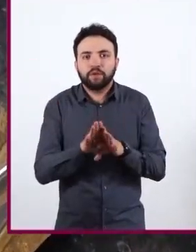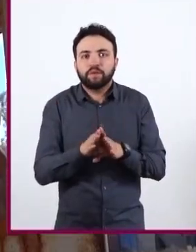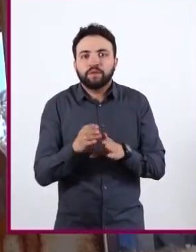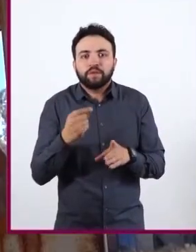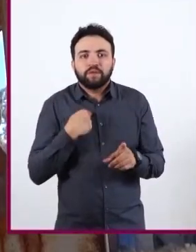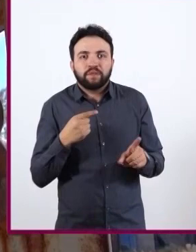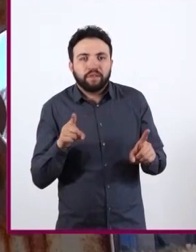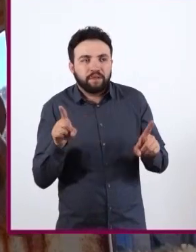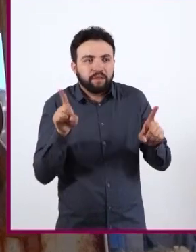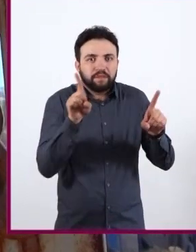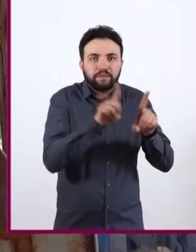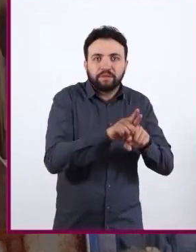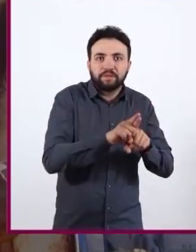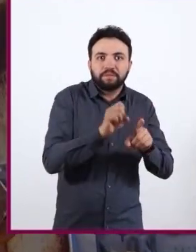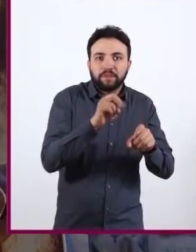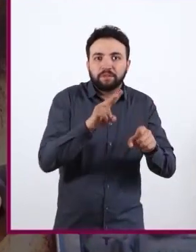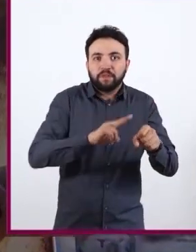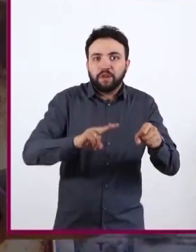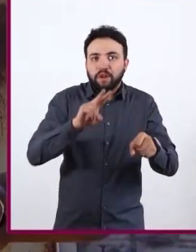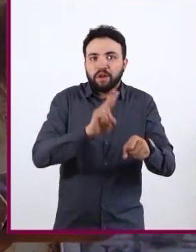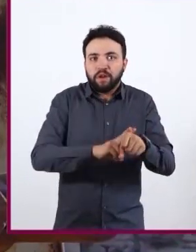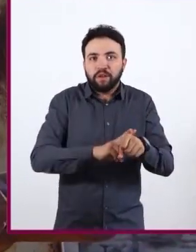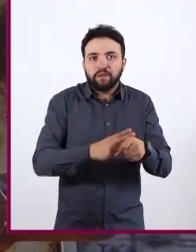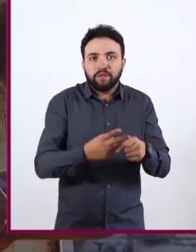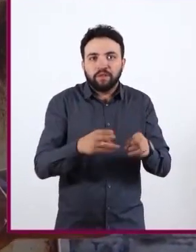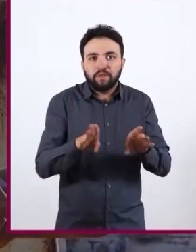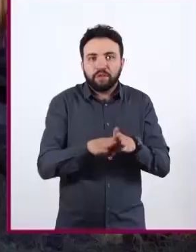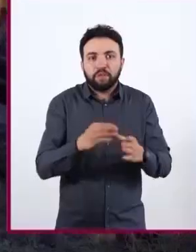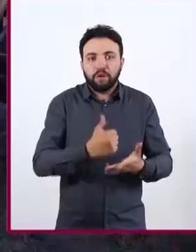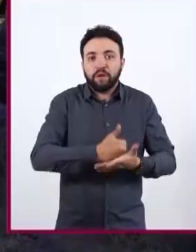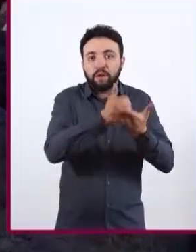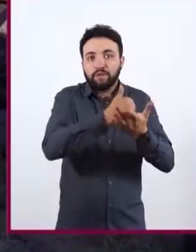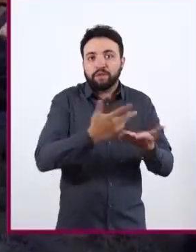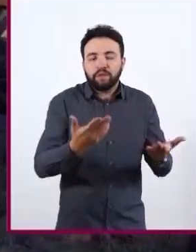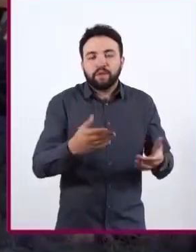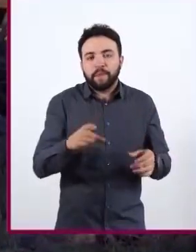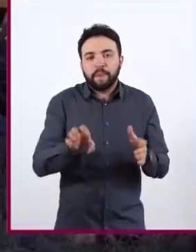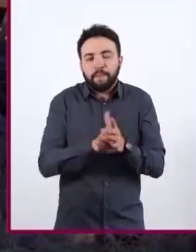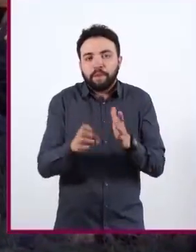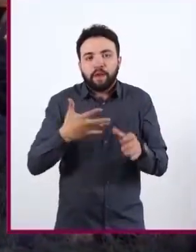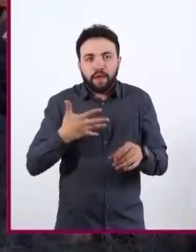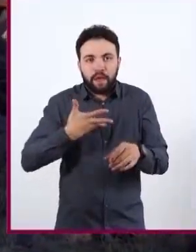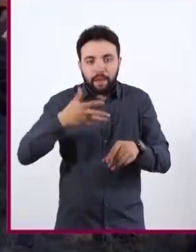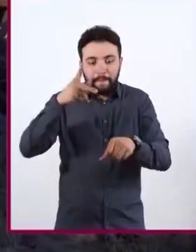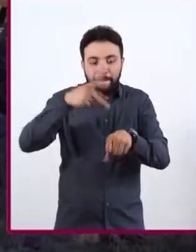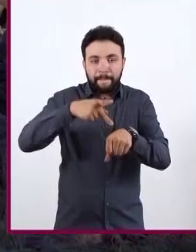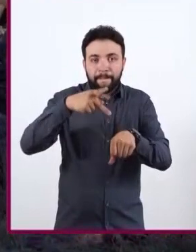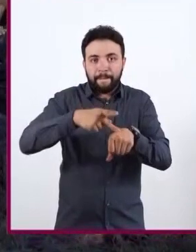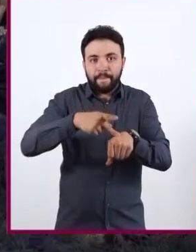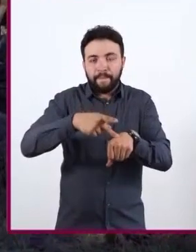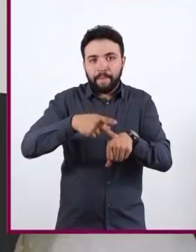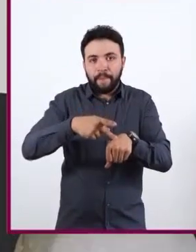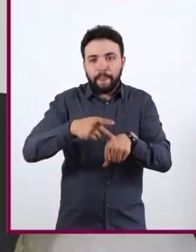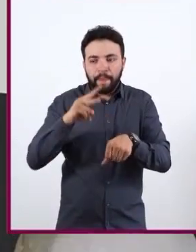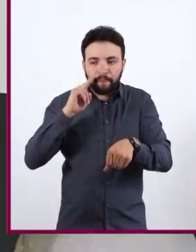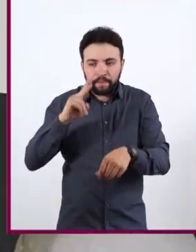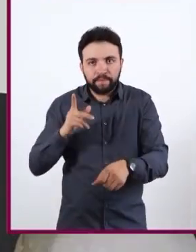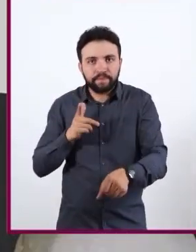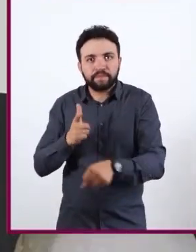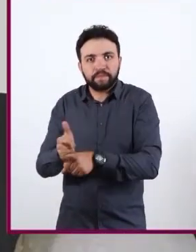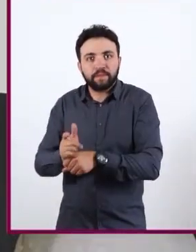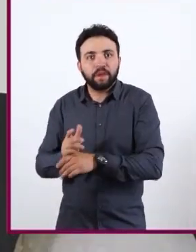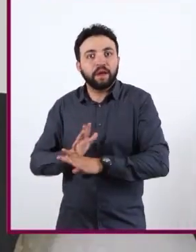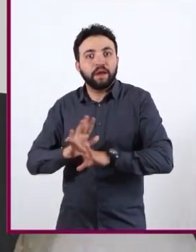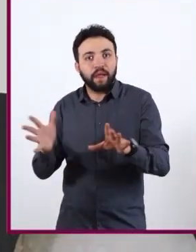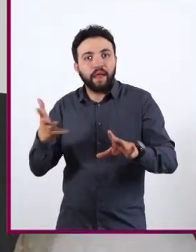en ciertos sustratos, ¿no? Hay piedras, por ejemplo, que se han encontrado que ya